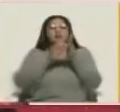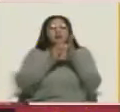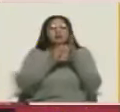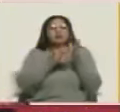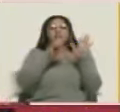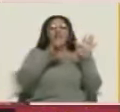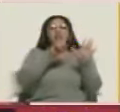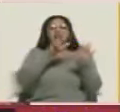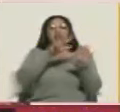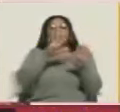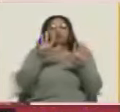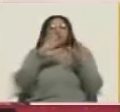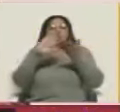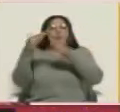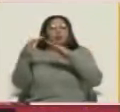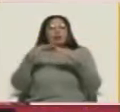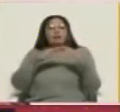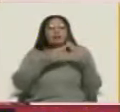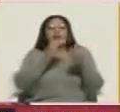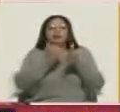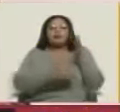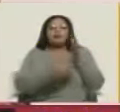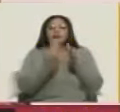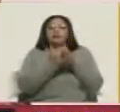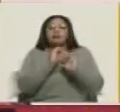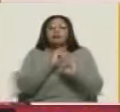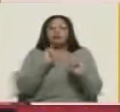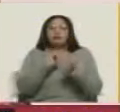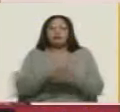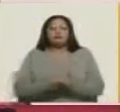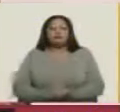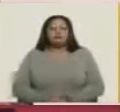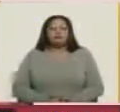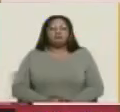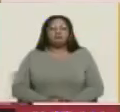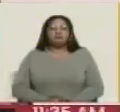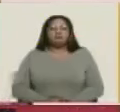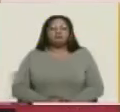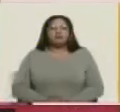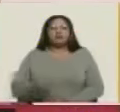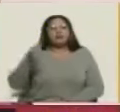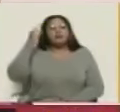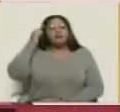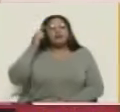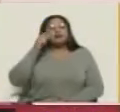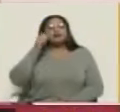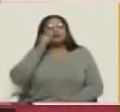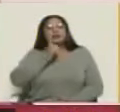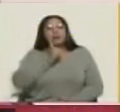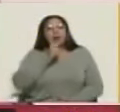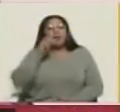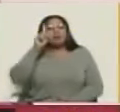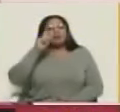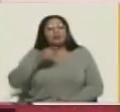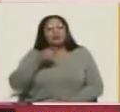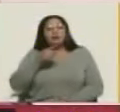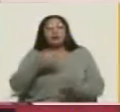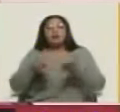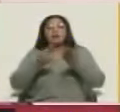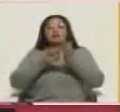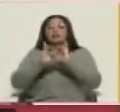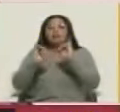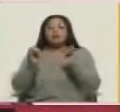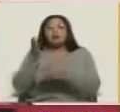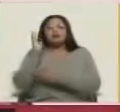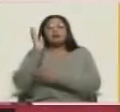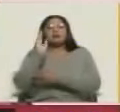46.638 comunidades registradas. Y el día sábado deben repetirse la asamblea en las